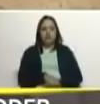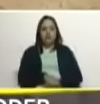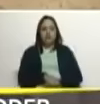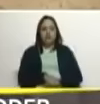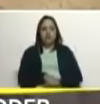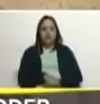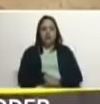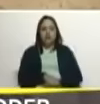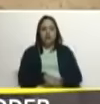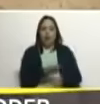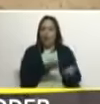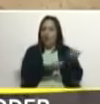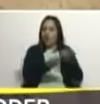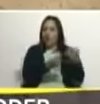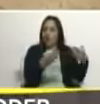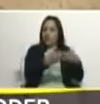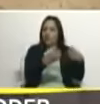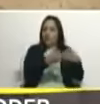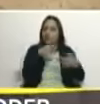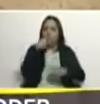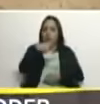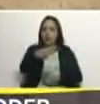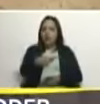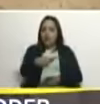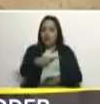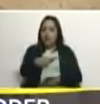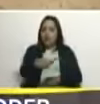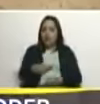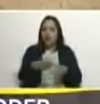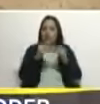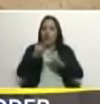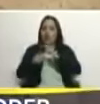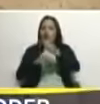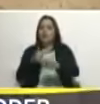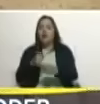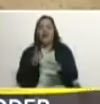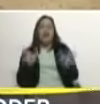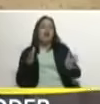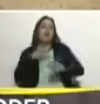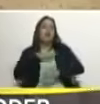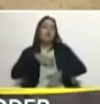Controlaban el poder político y todo después sería felicidad.